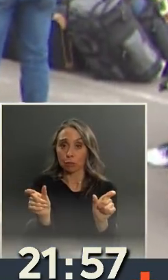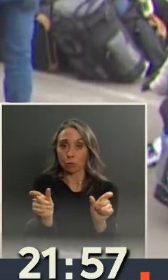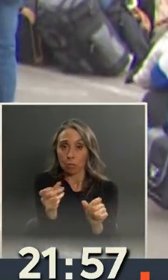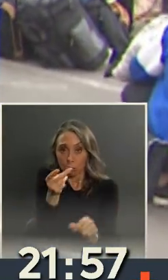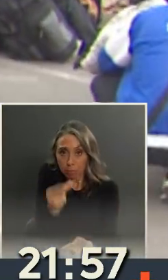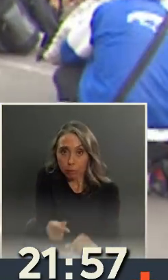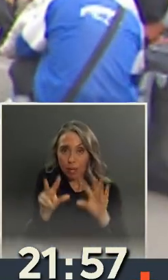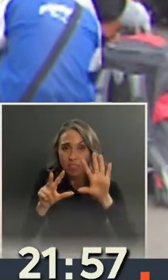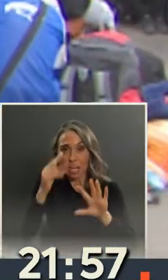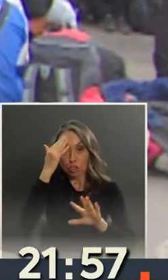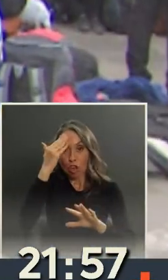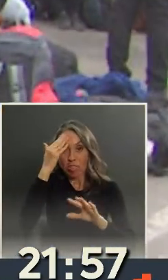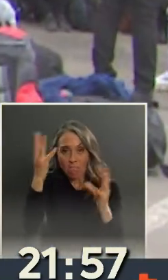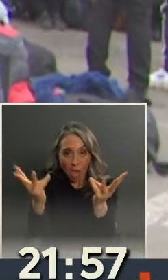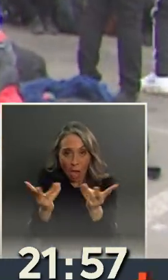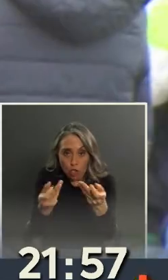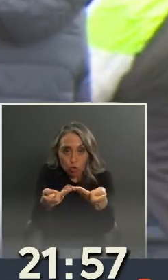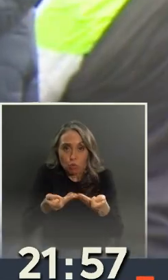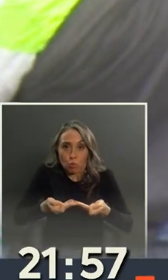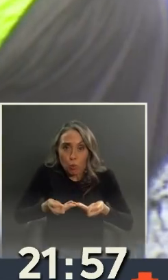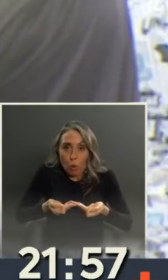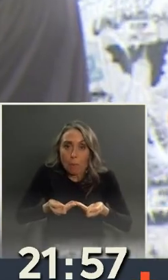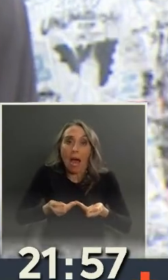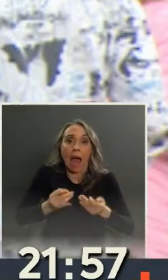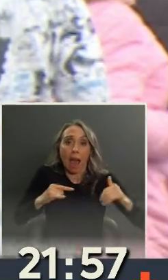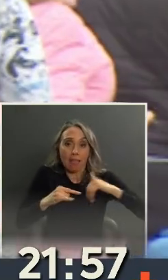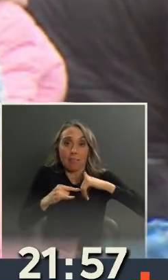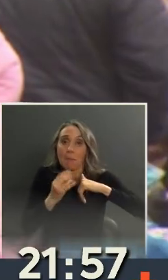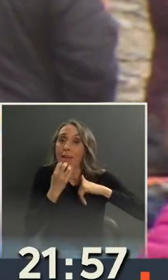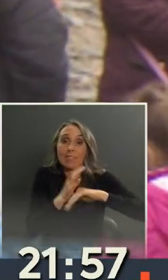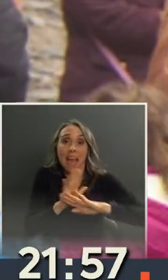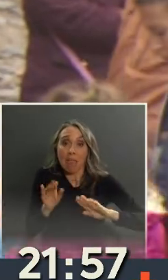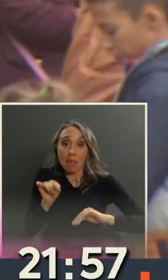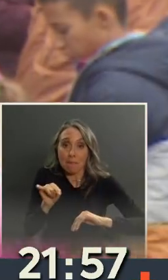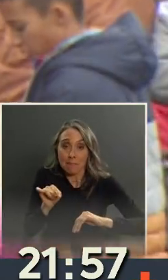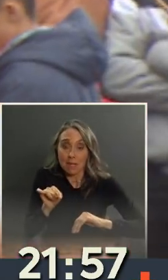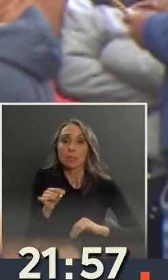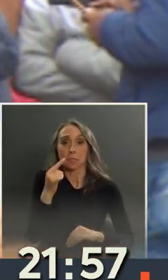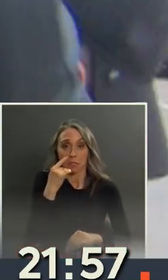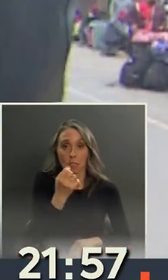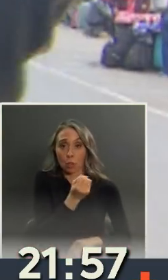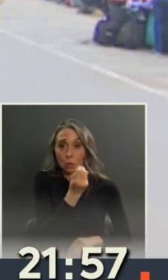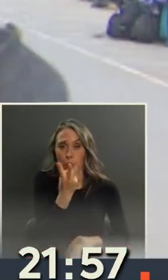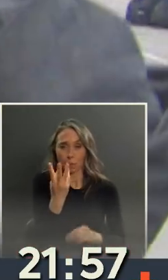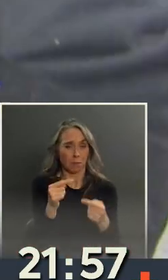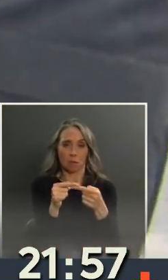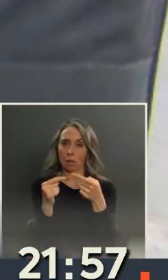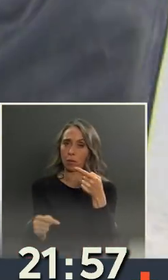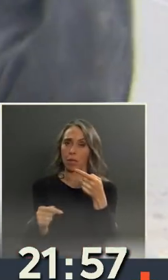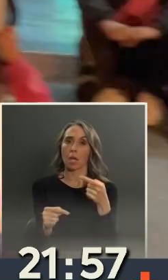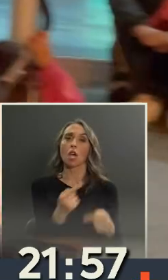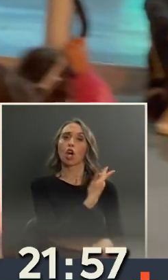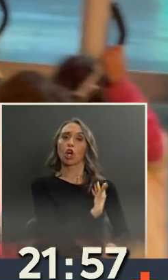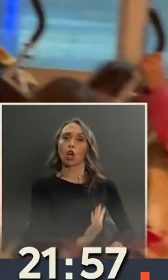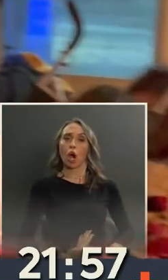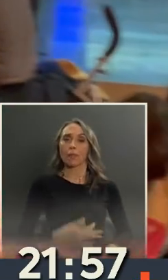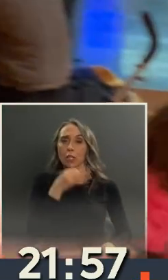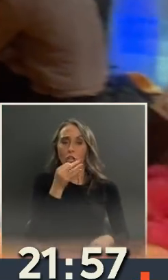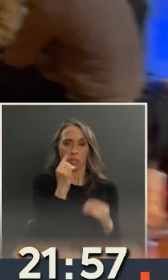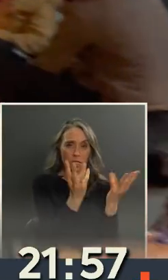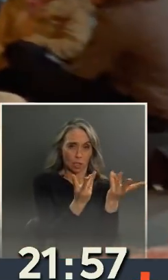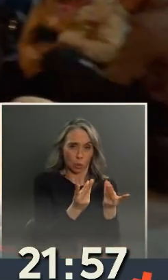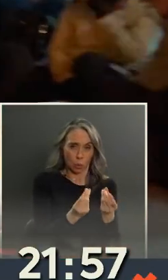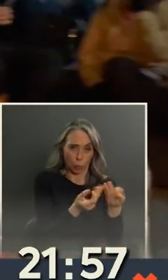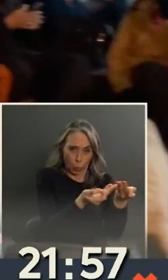días y solo en el terminal de buses de Antofagasta. Y nuevamente las cifras no calzan. En la moneda llevan una cuenta bien